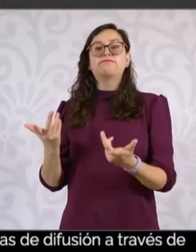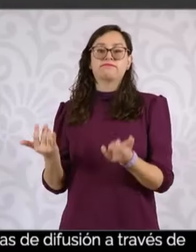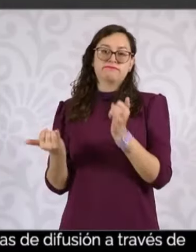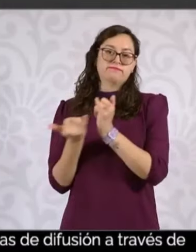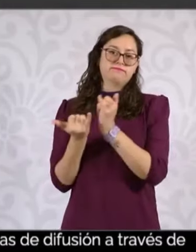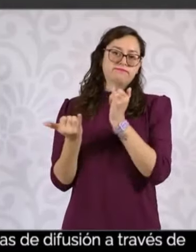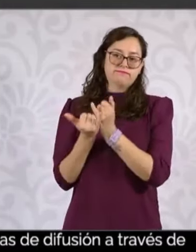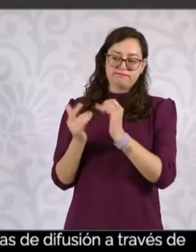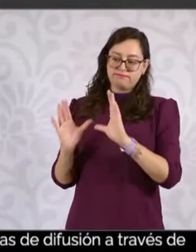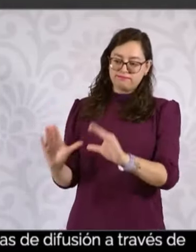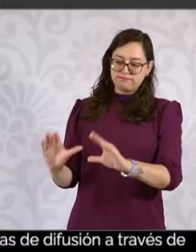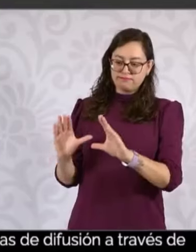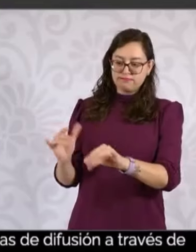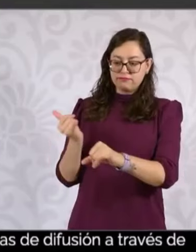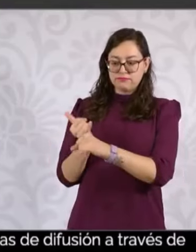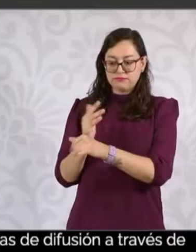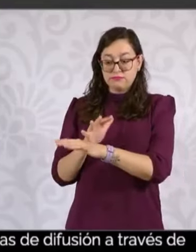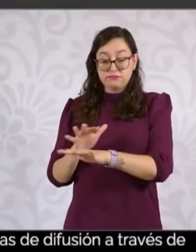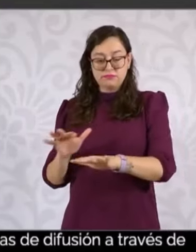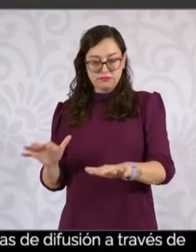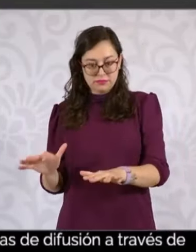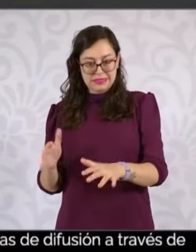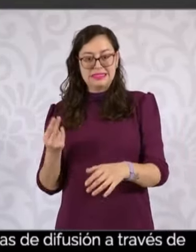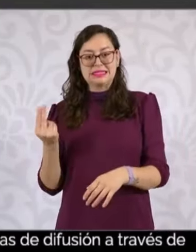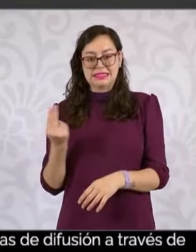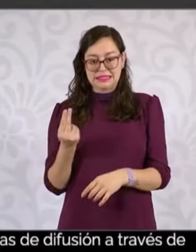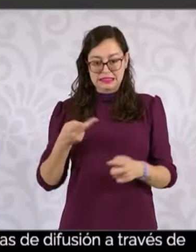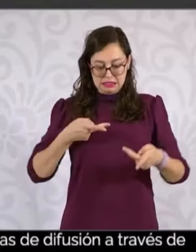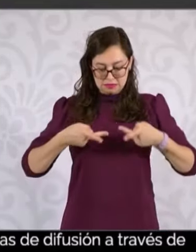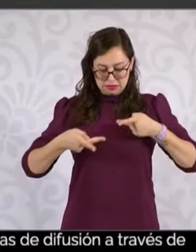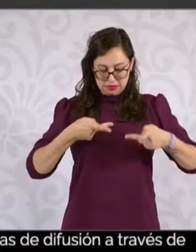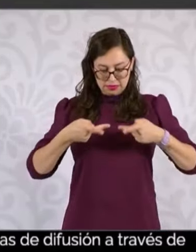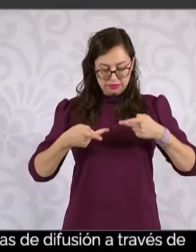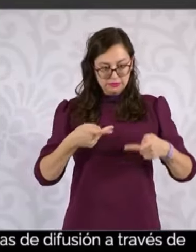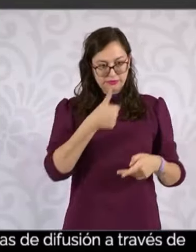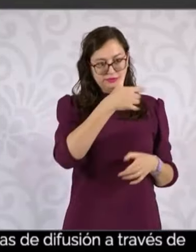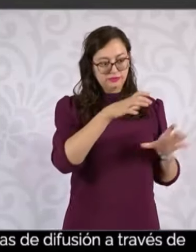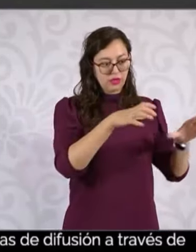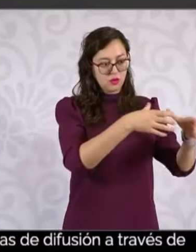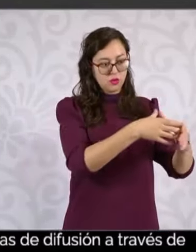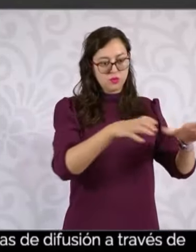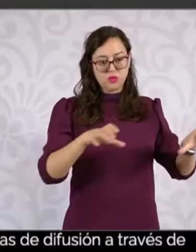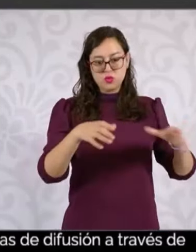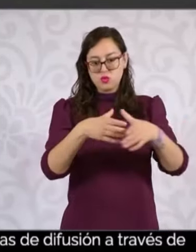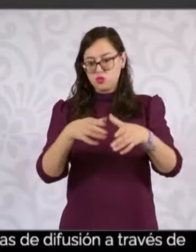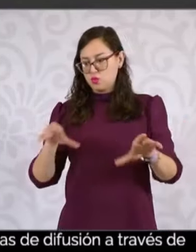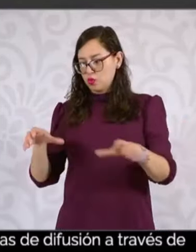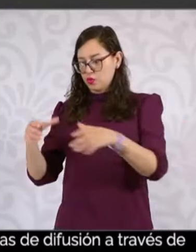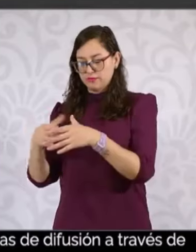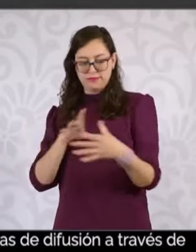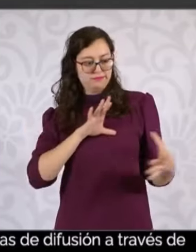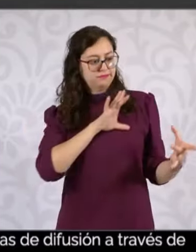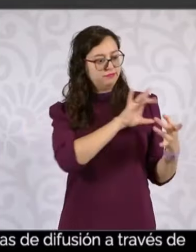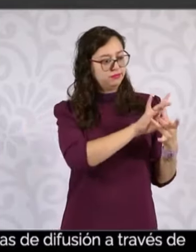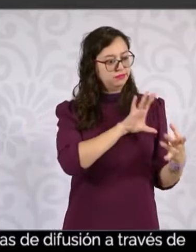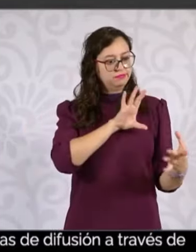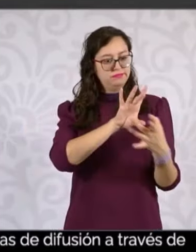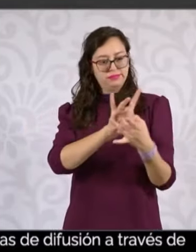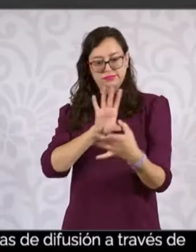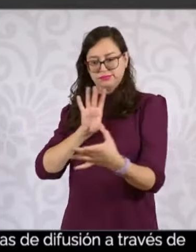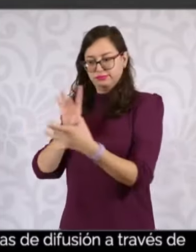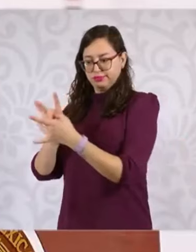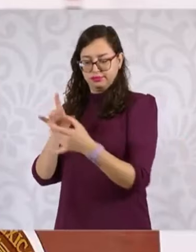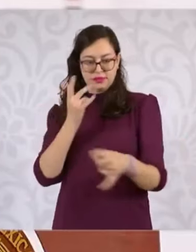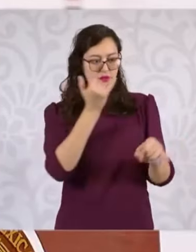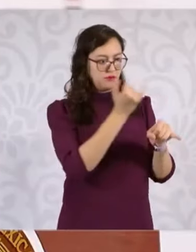que haber una estrategia de comunicación preparada especialmente para cada uno de estos públicos. También la Secretaría de Salud